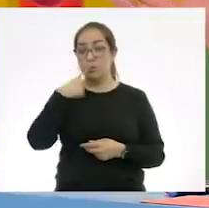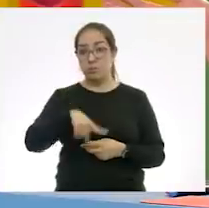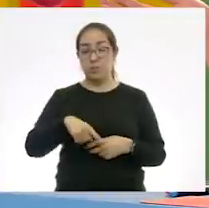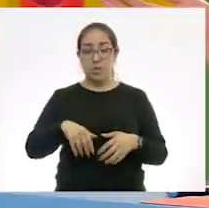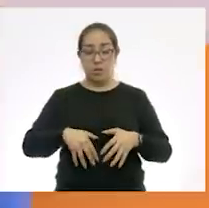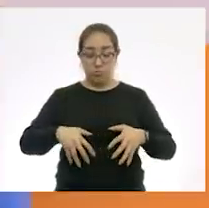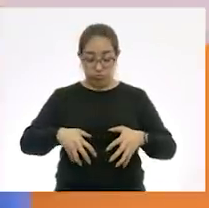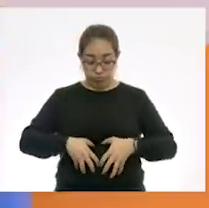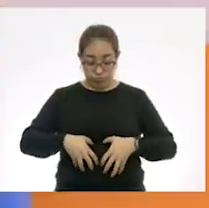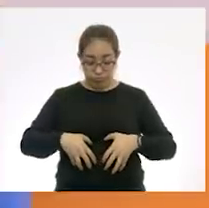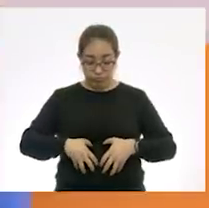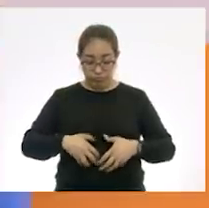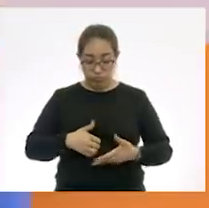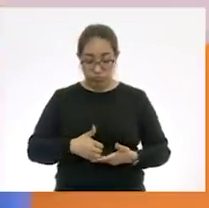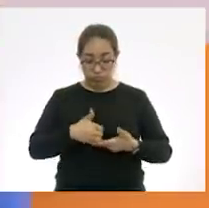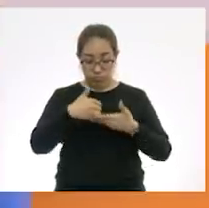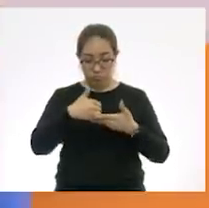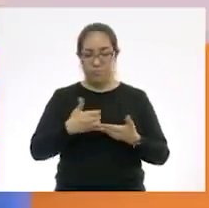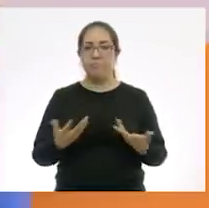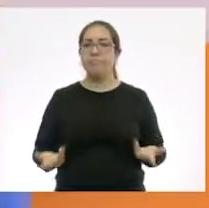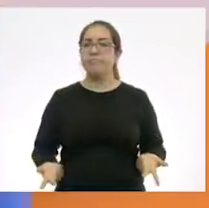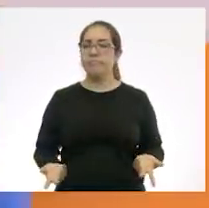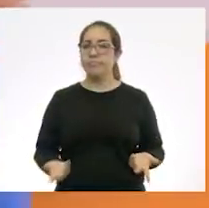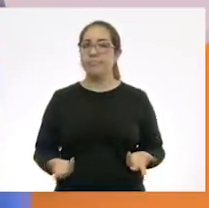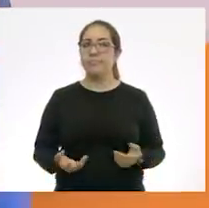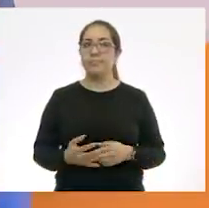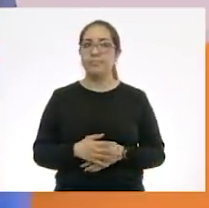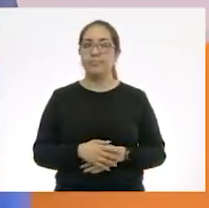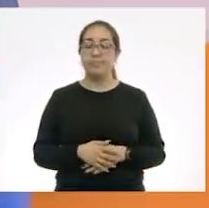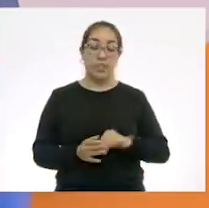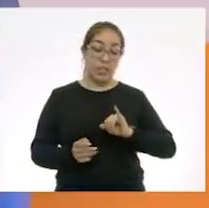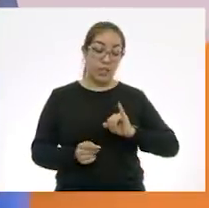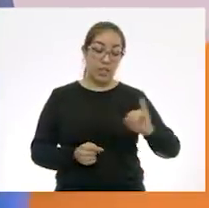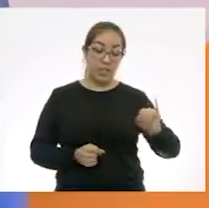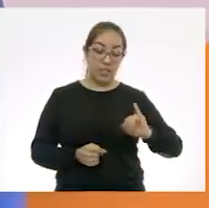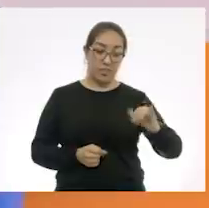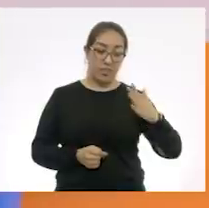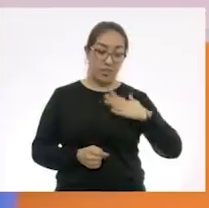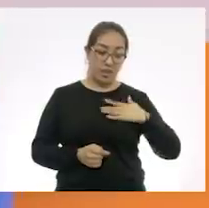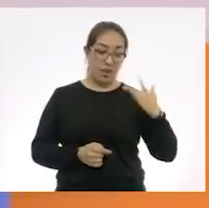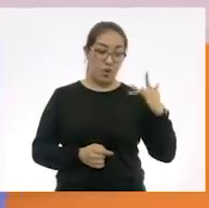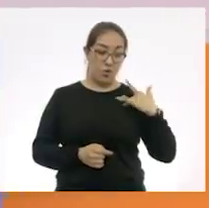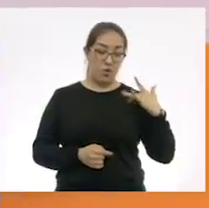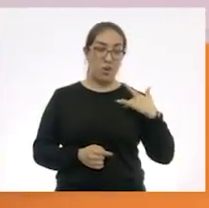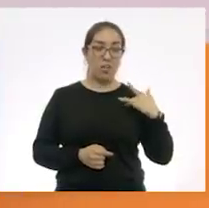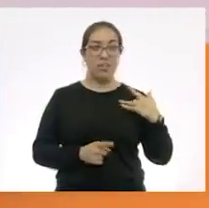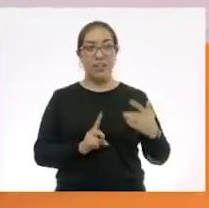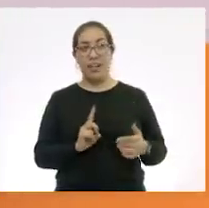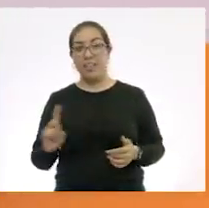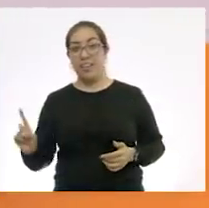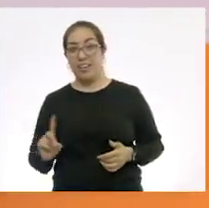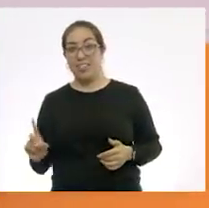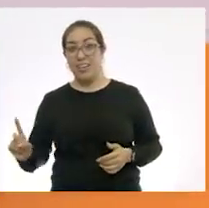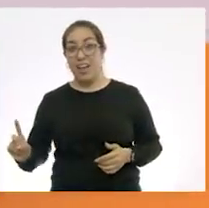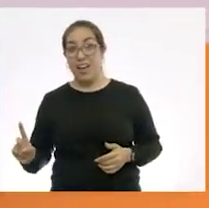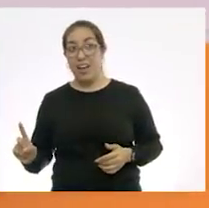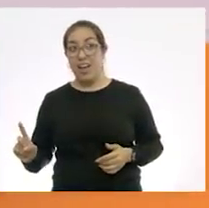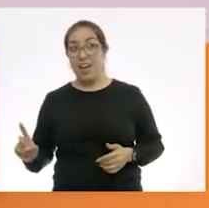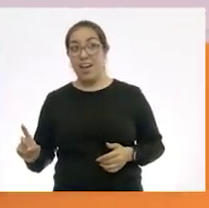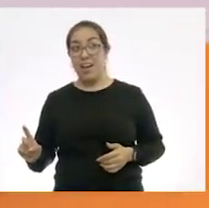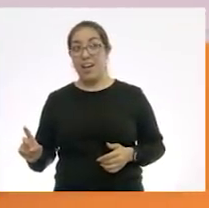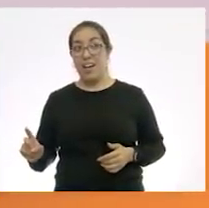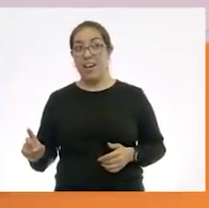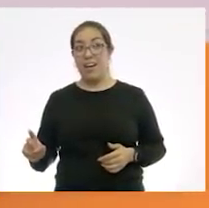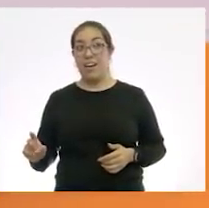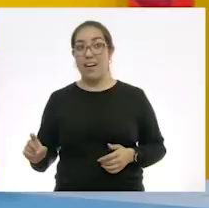estómago y al intestino delgado. De hecho, hasta decíamos, a la izquierda, el corazón. Y a la derecha,